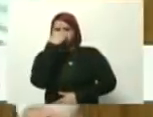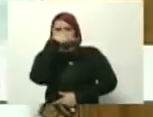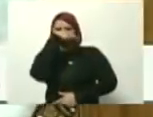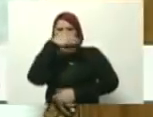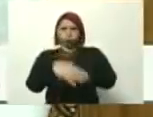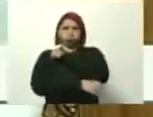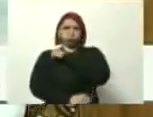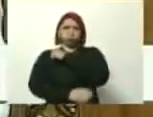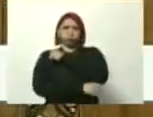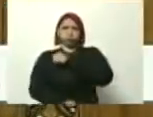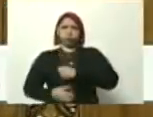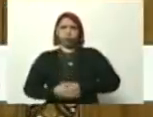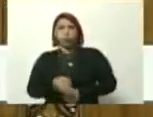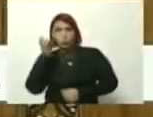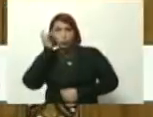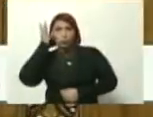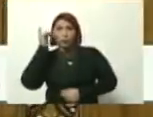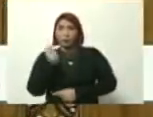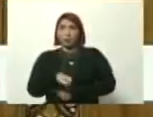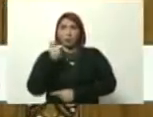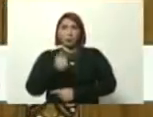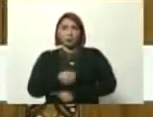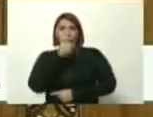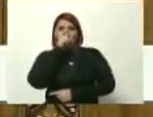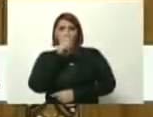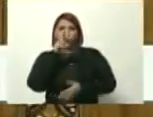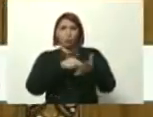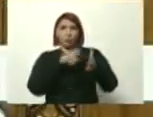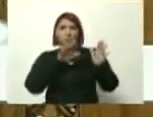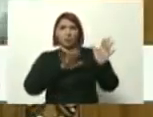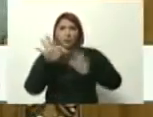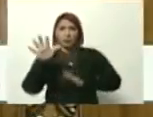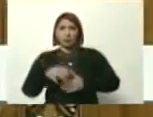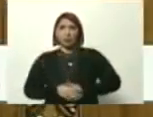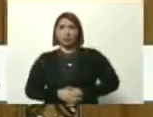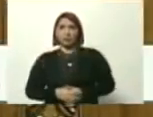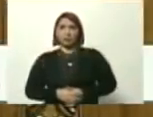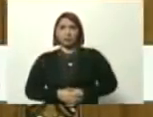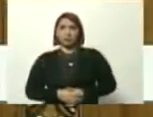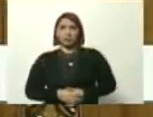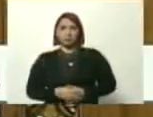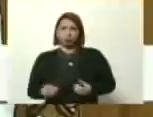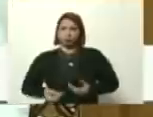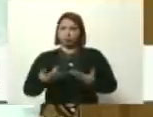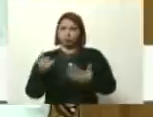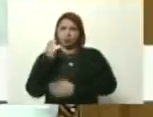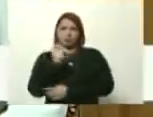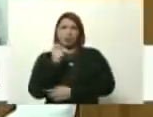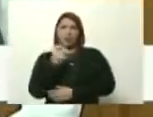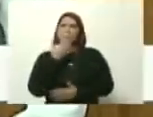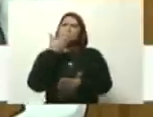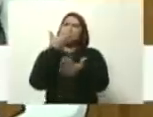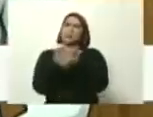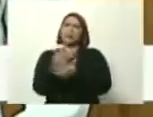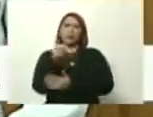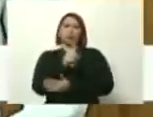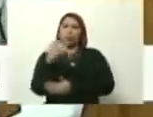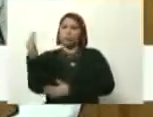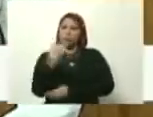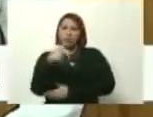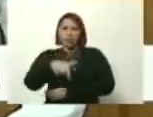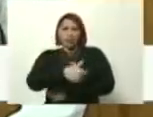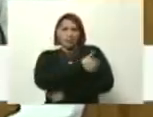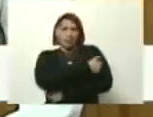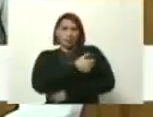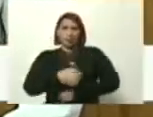que surgieron del Parlamento del año 2015, quienes se dieron a la tarea de pedir que no llegasen las vacunas